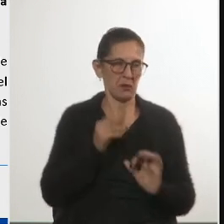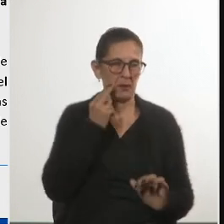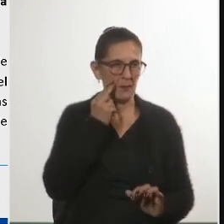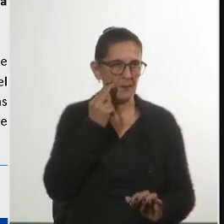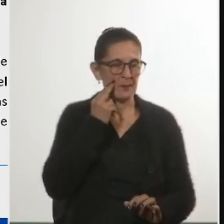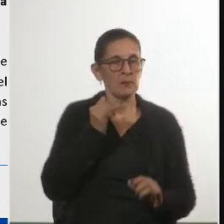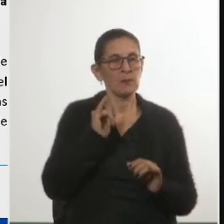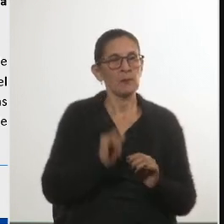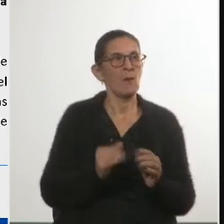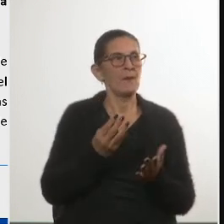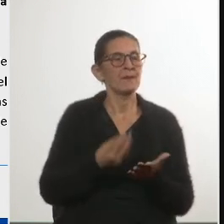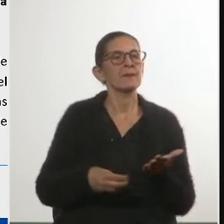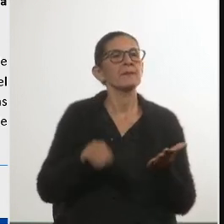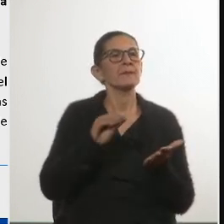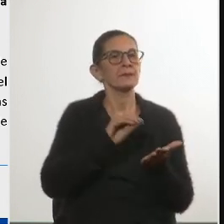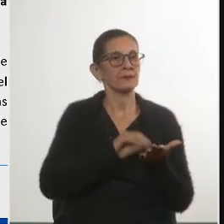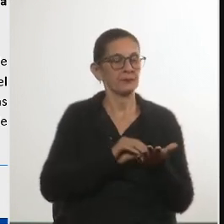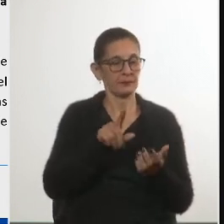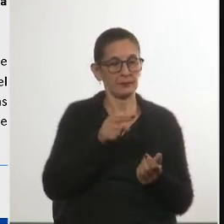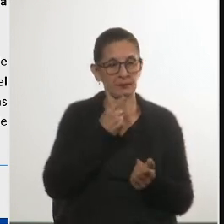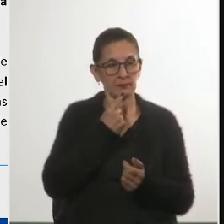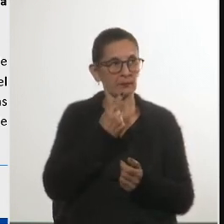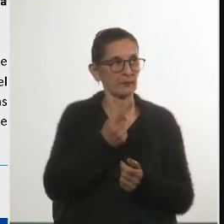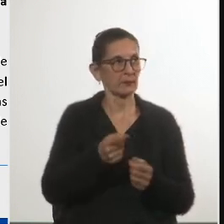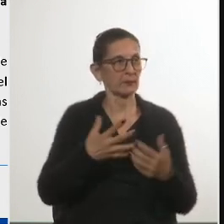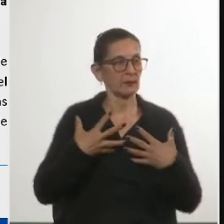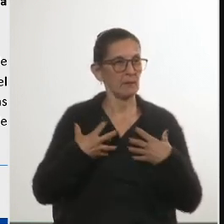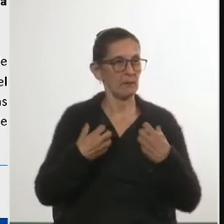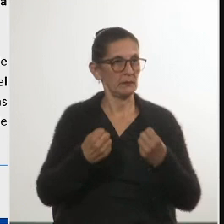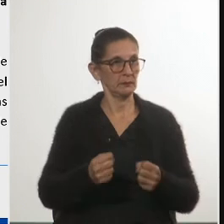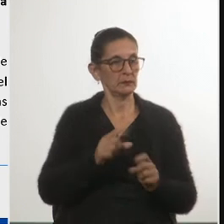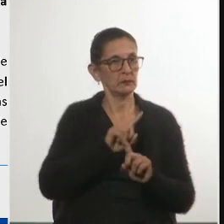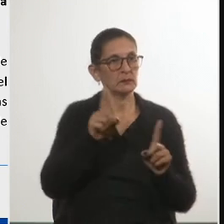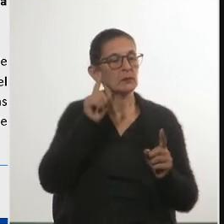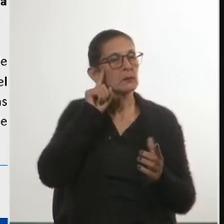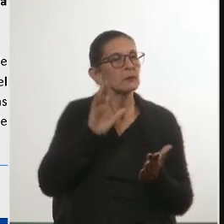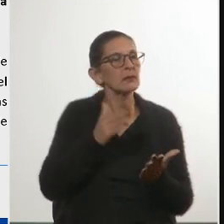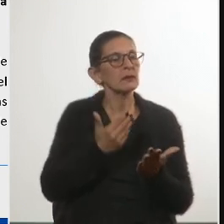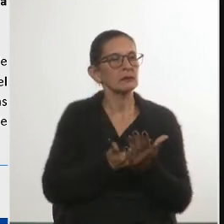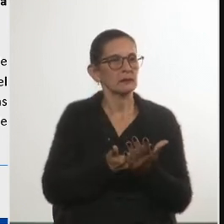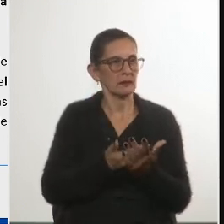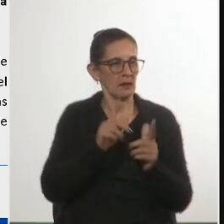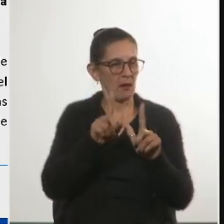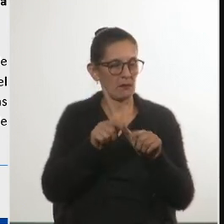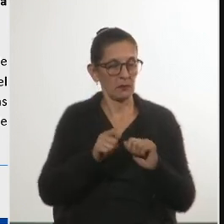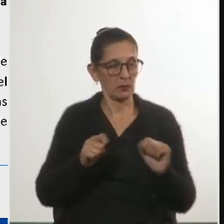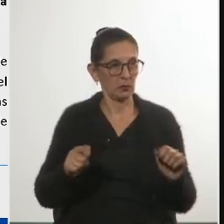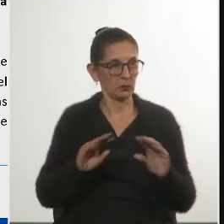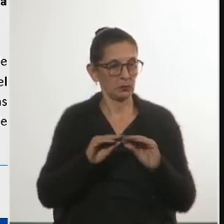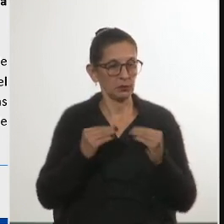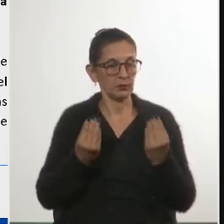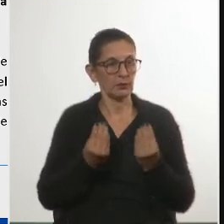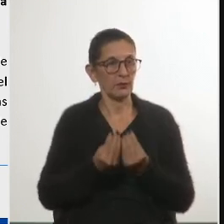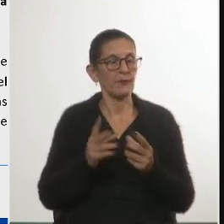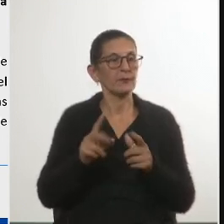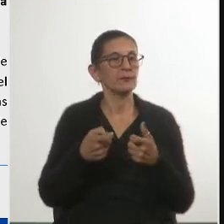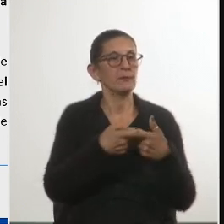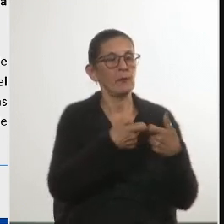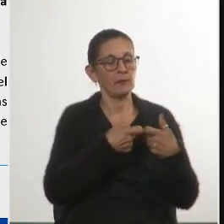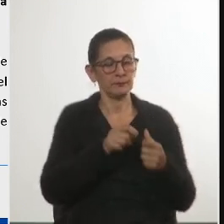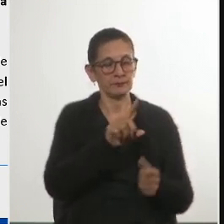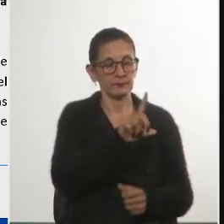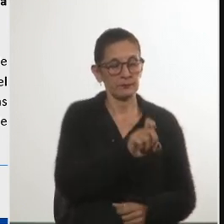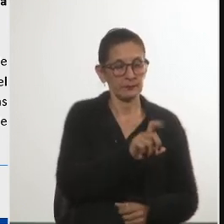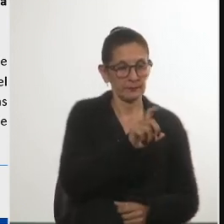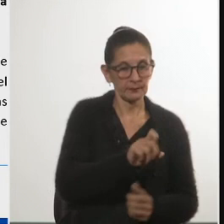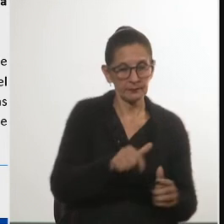Además, resalta que la Organización Mundial de la Salud no plantea conclusiones definitivas con respecto a la asociación entre el